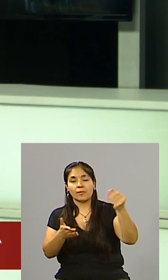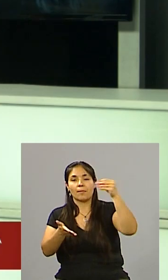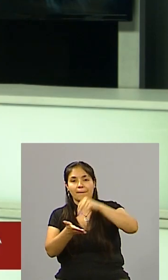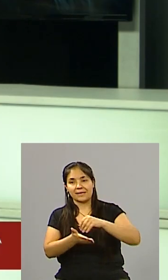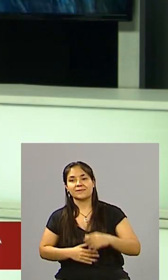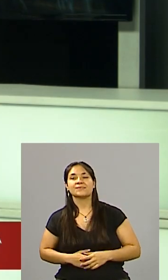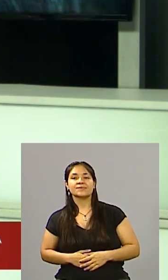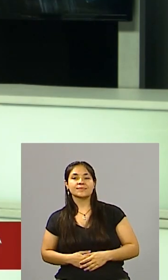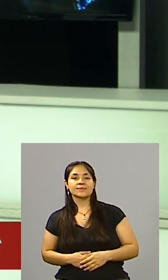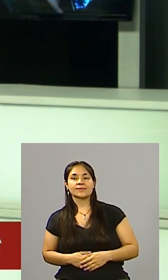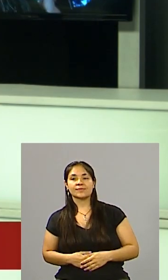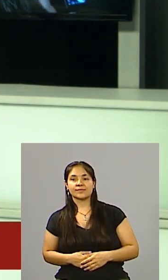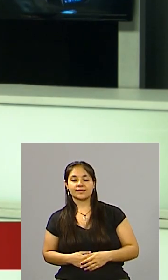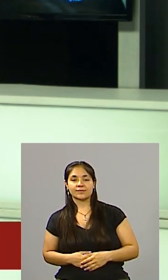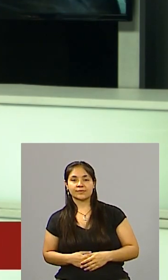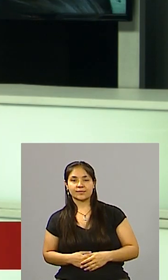programa.